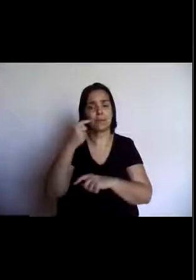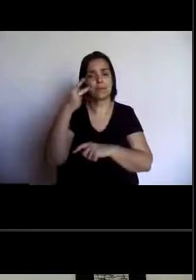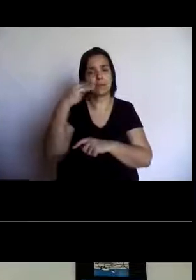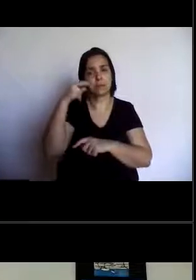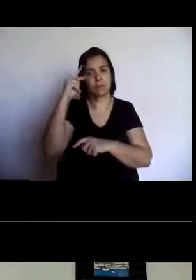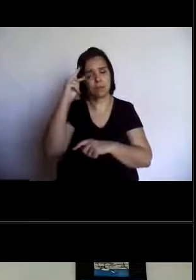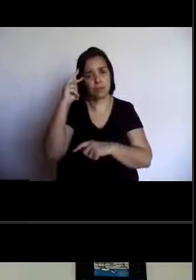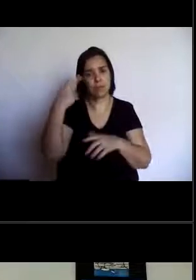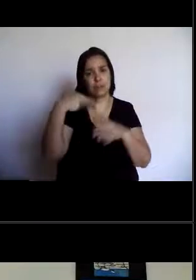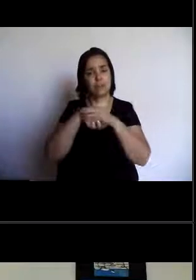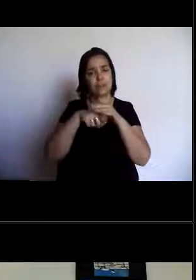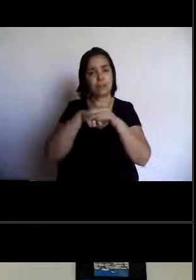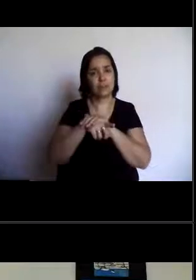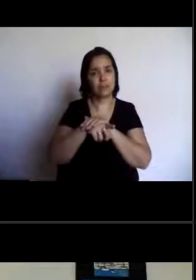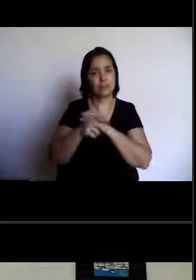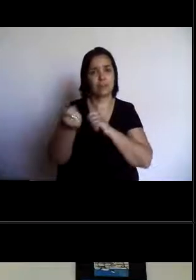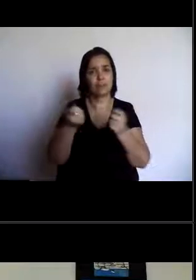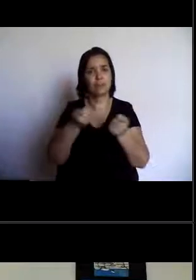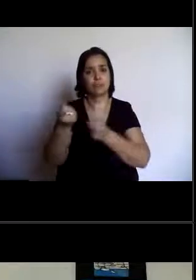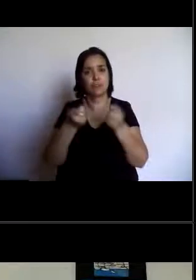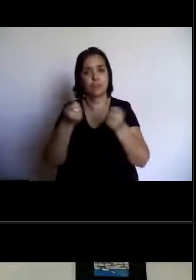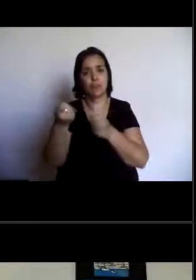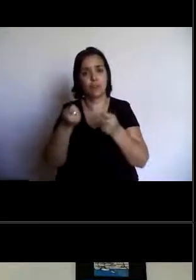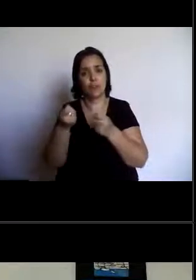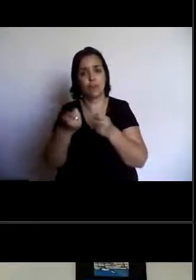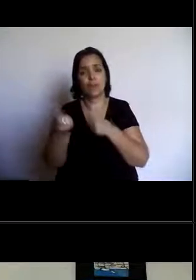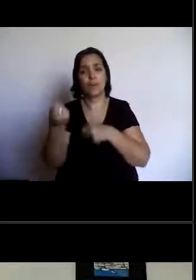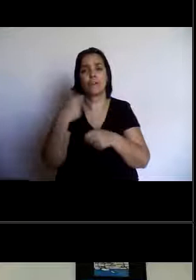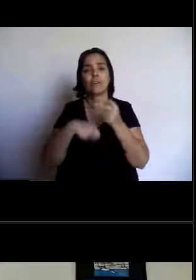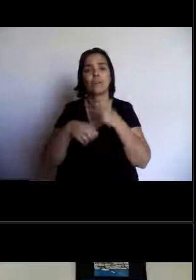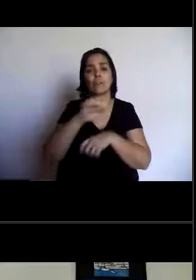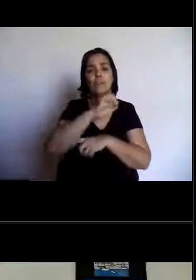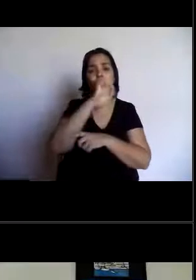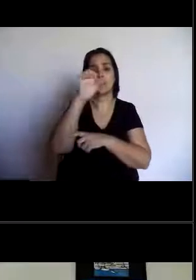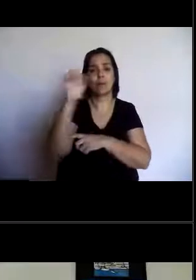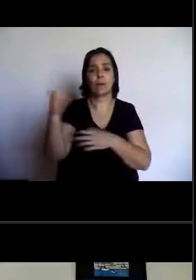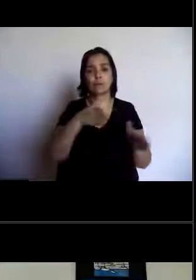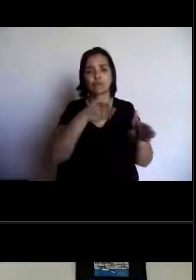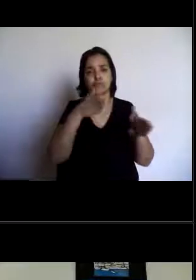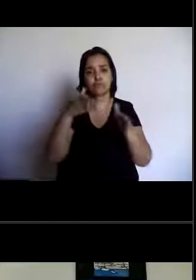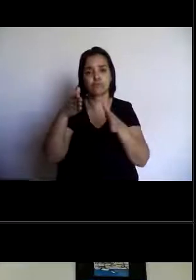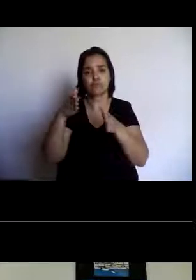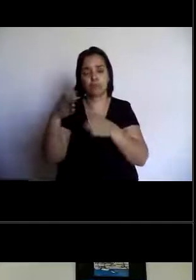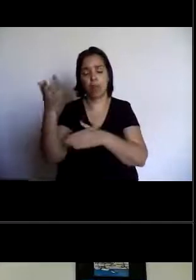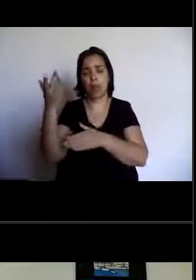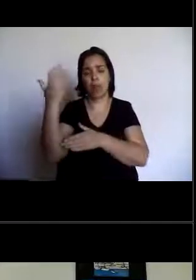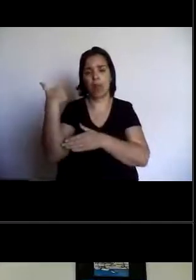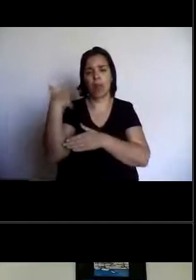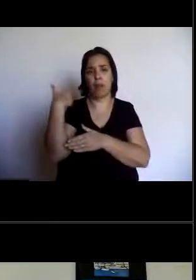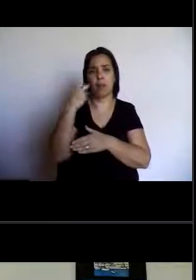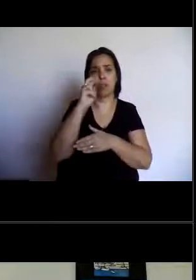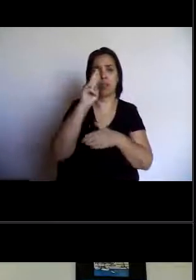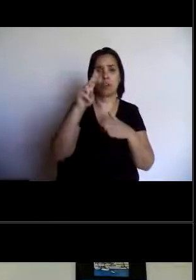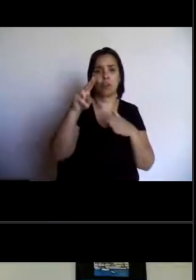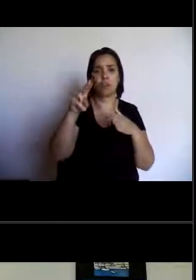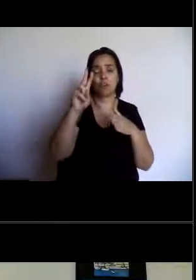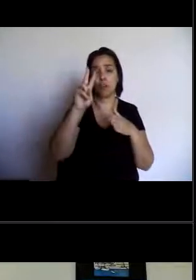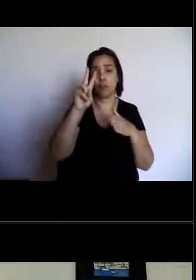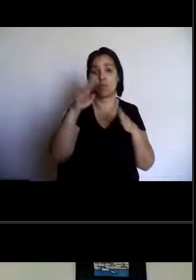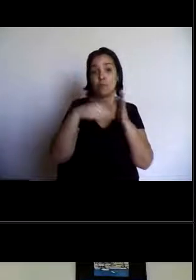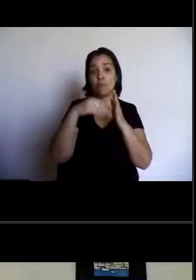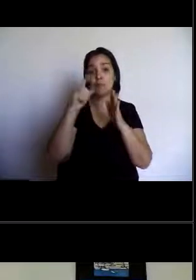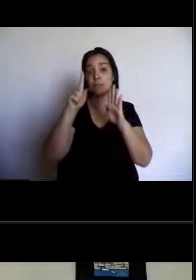de fondos europeos en los distintos periodos de programación desde el 2006, 2007,